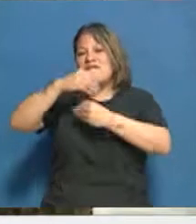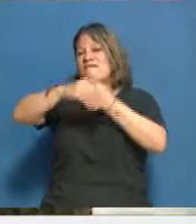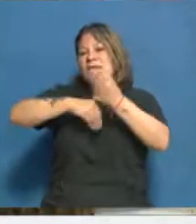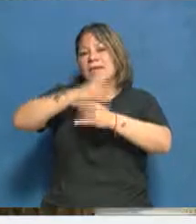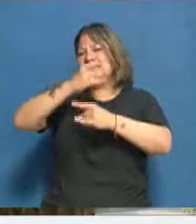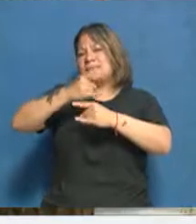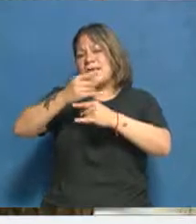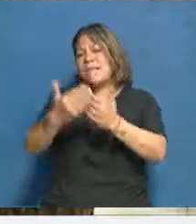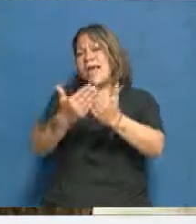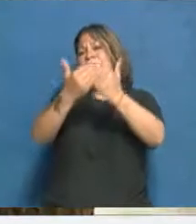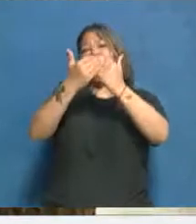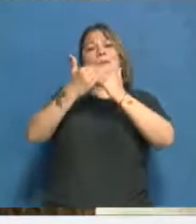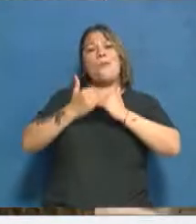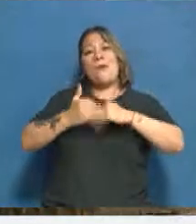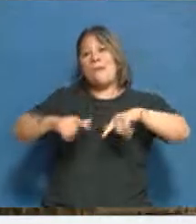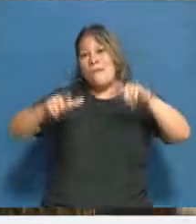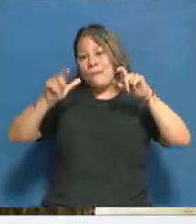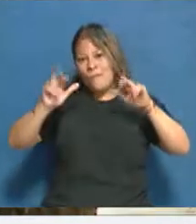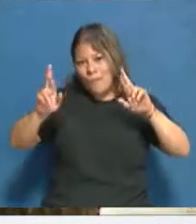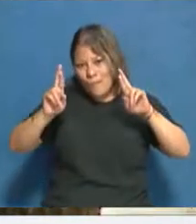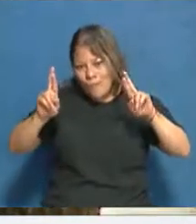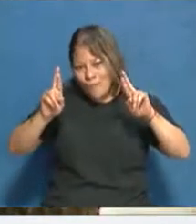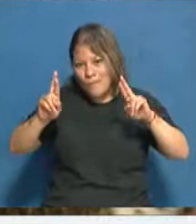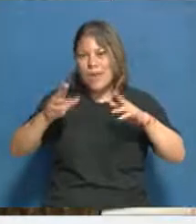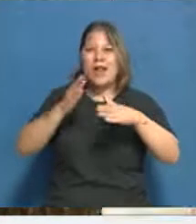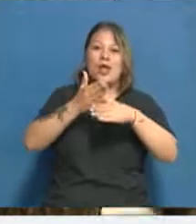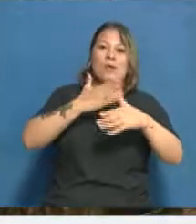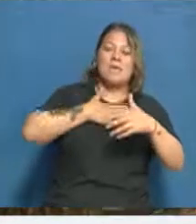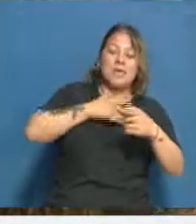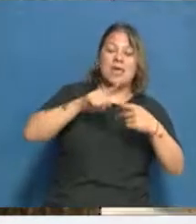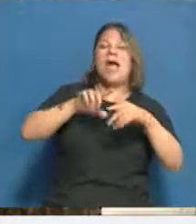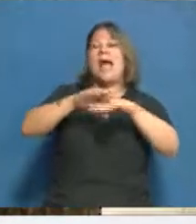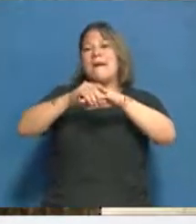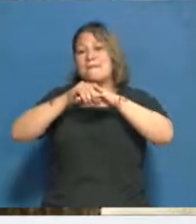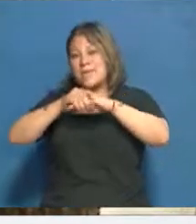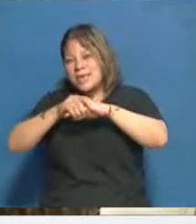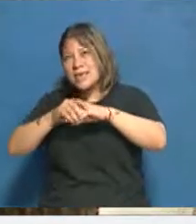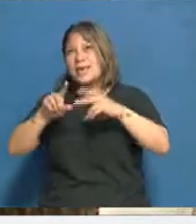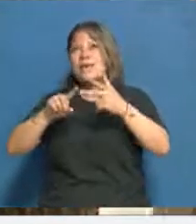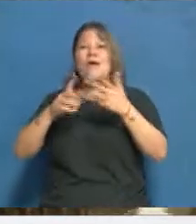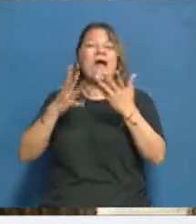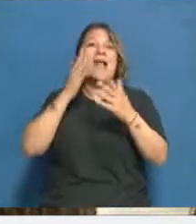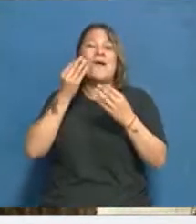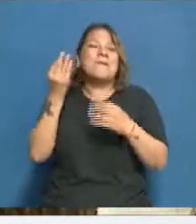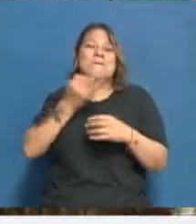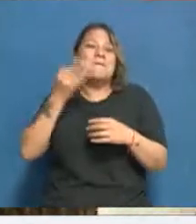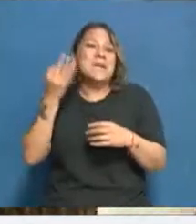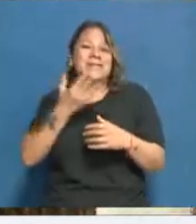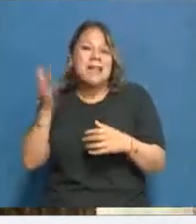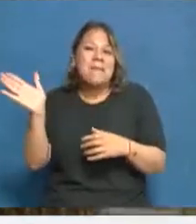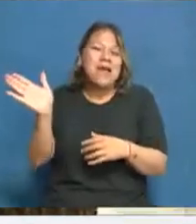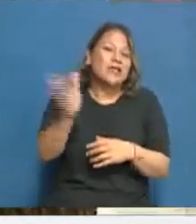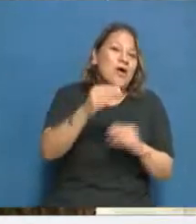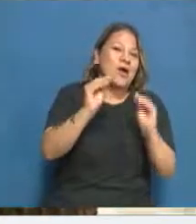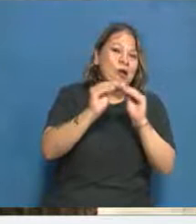familia siempre nos ha acompañado todos los mundiales por suerte pero tener a mi novio a mis amigos tenía un gustito especial para todas también